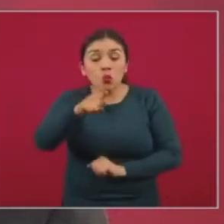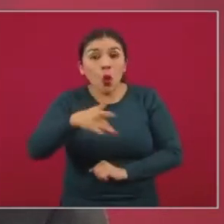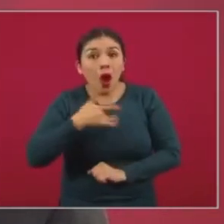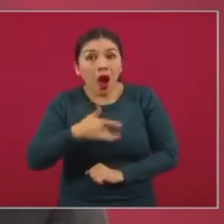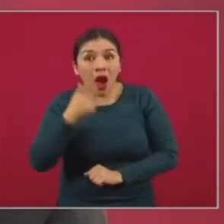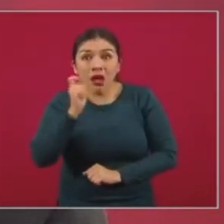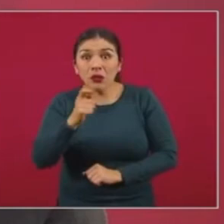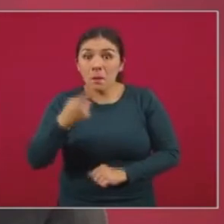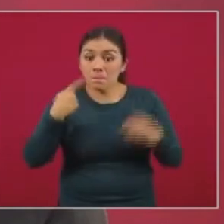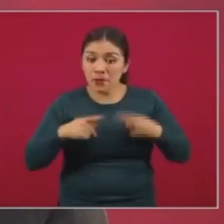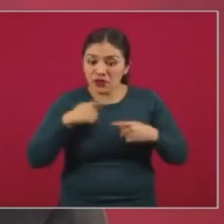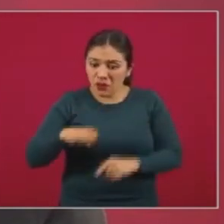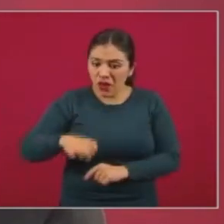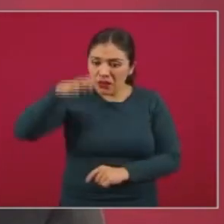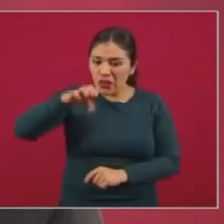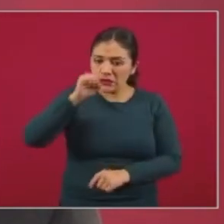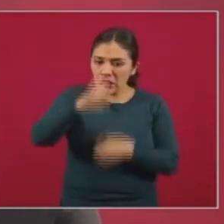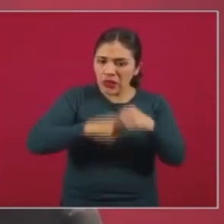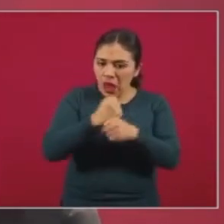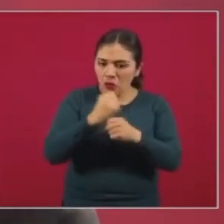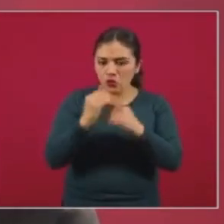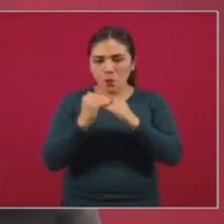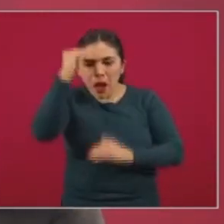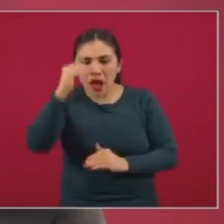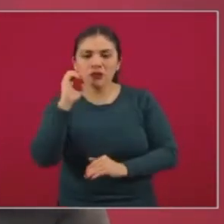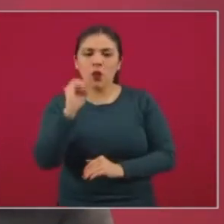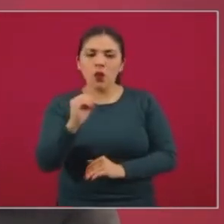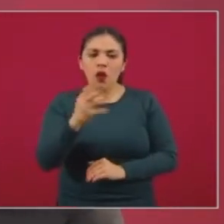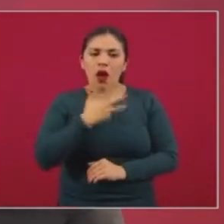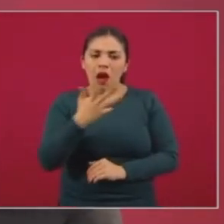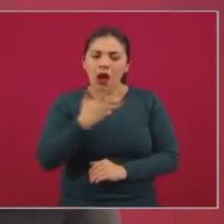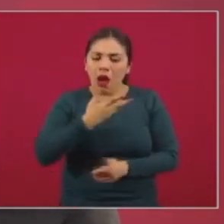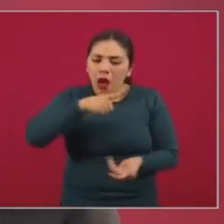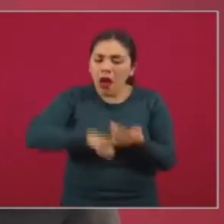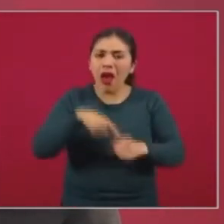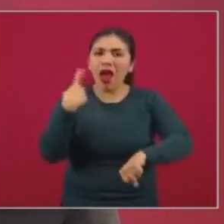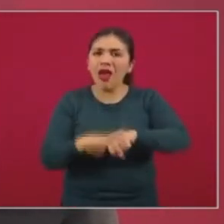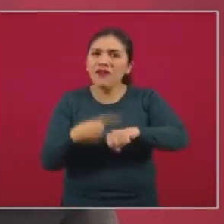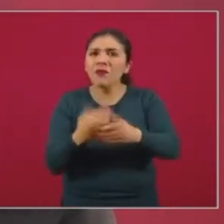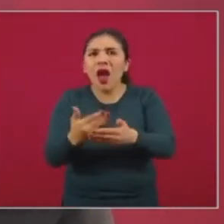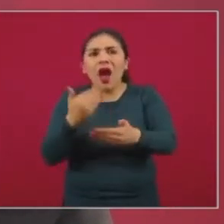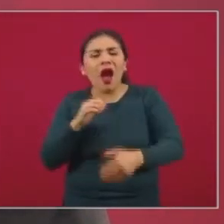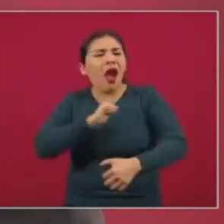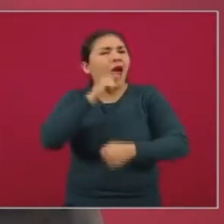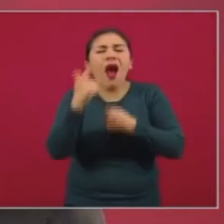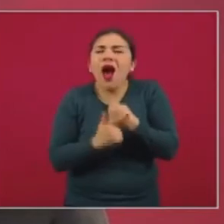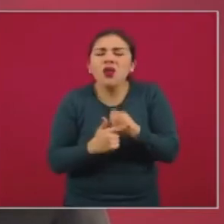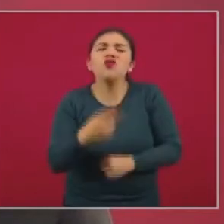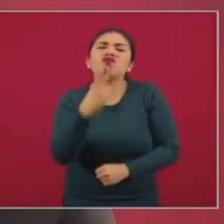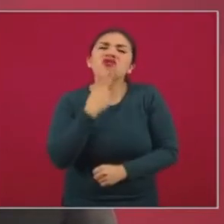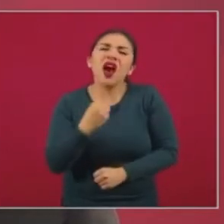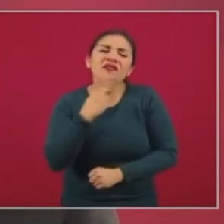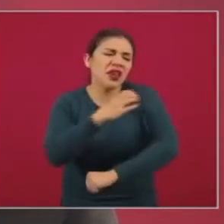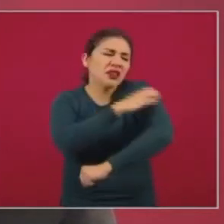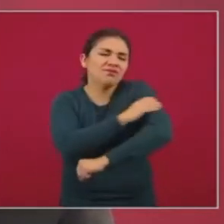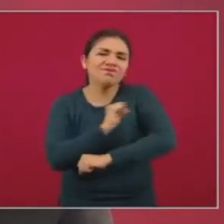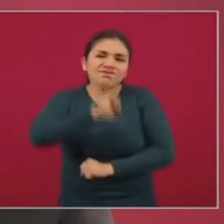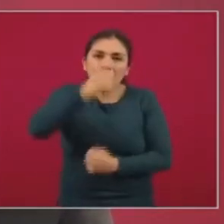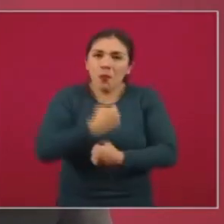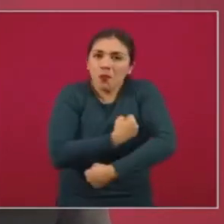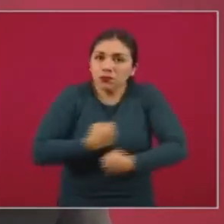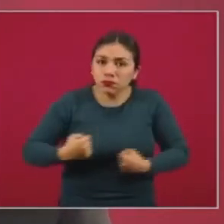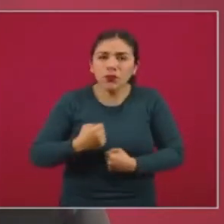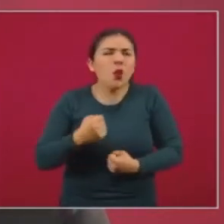persona con 60 o más años de edad, o bien que tiene enfermedades crónicas, diabetes, hipertensión,